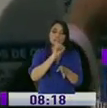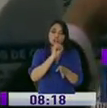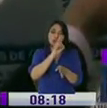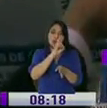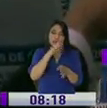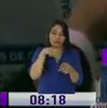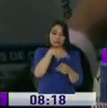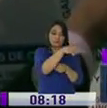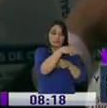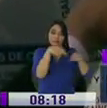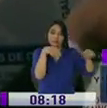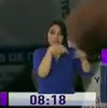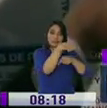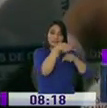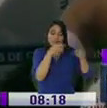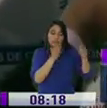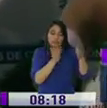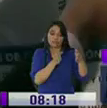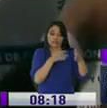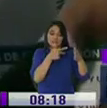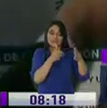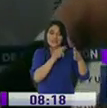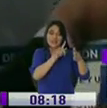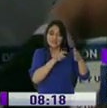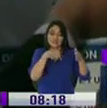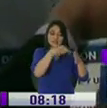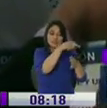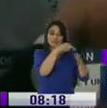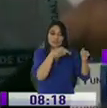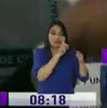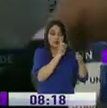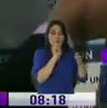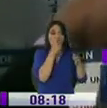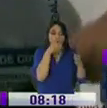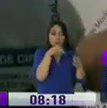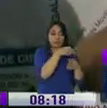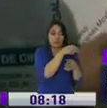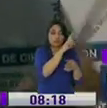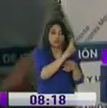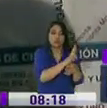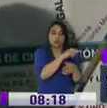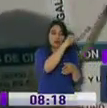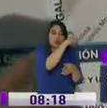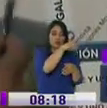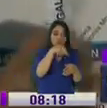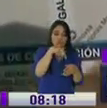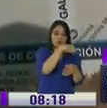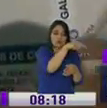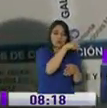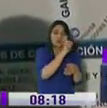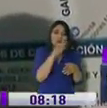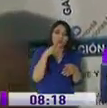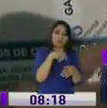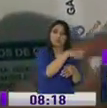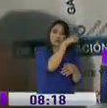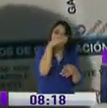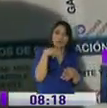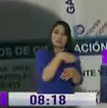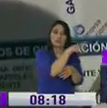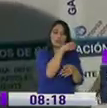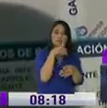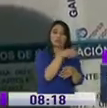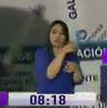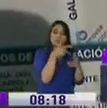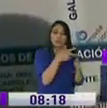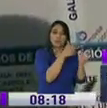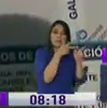salida hacia la Rodrigo de Chávez, este será en sentido sur-norte-sur. ¿Para qué? Para que darle mayor fluidez a